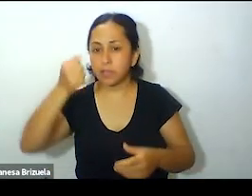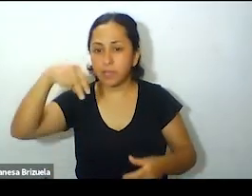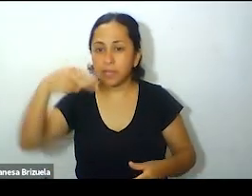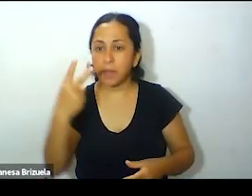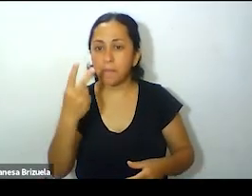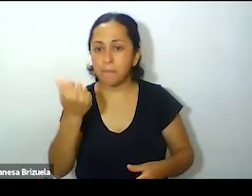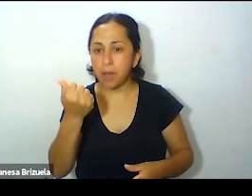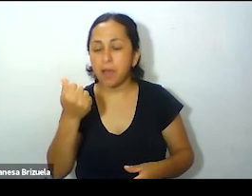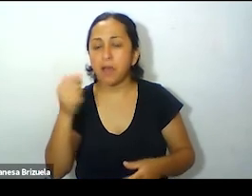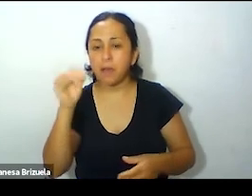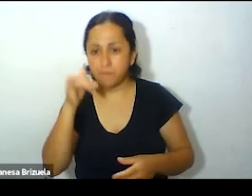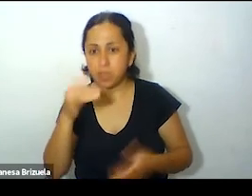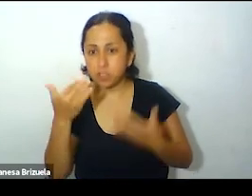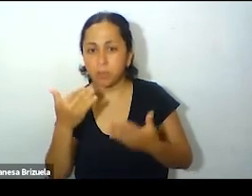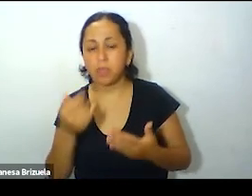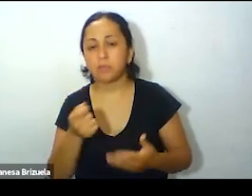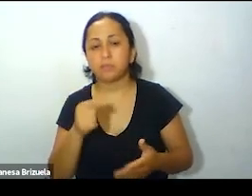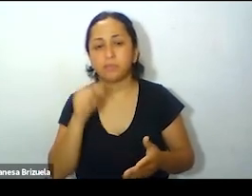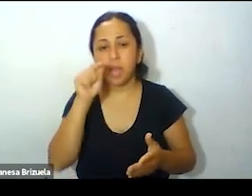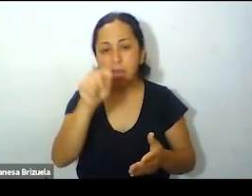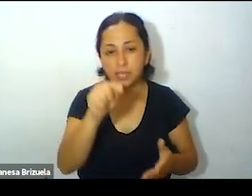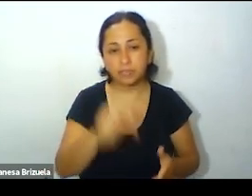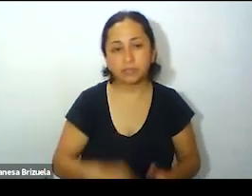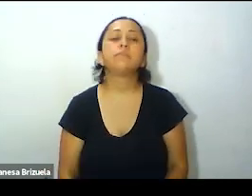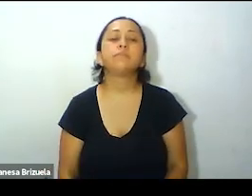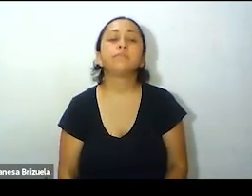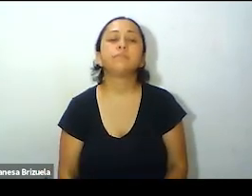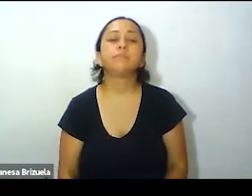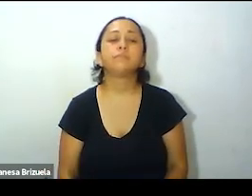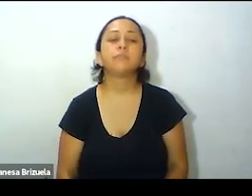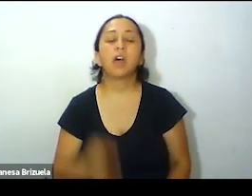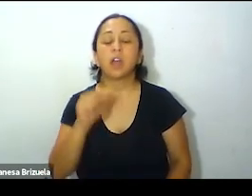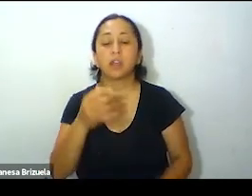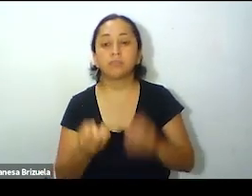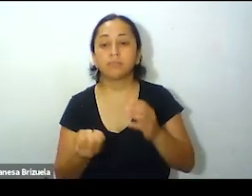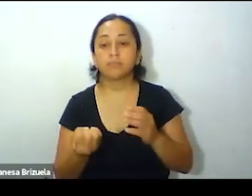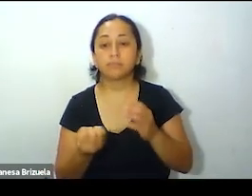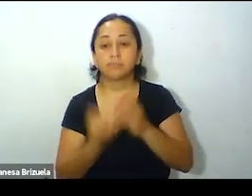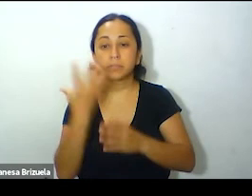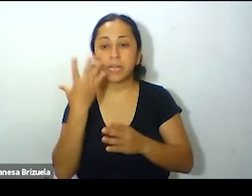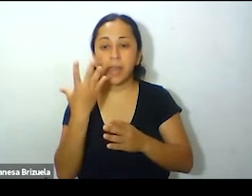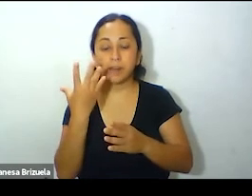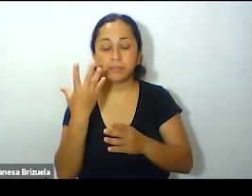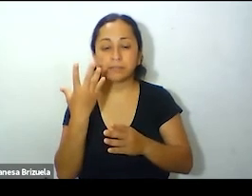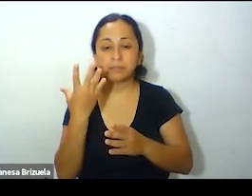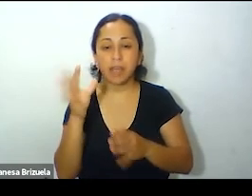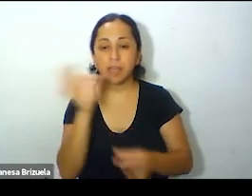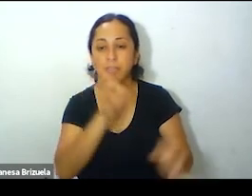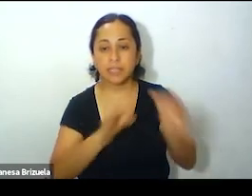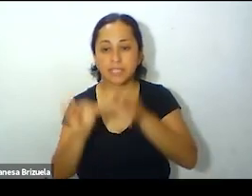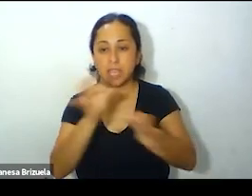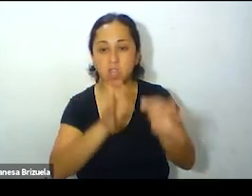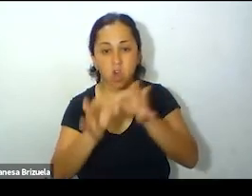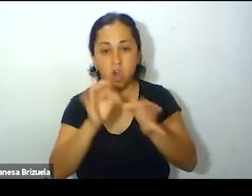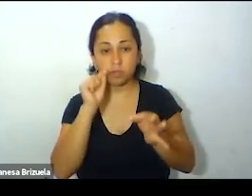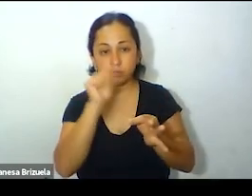En Canva, para crear una story, tenemos que hacer acá. Vamos a crear un diseño en la página de Canva